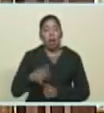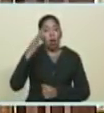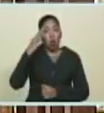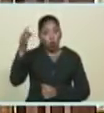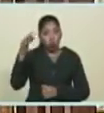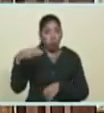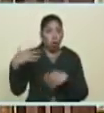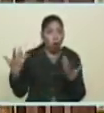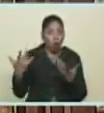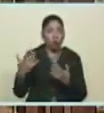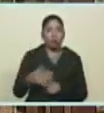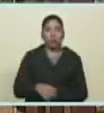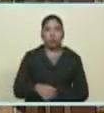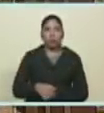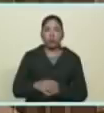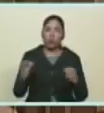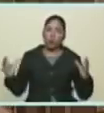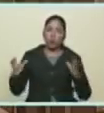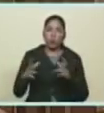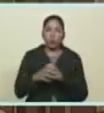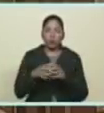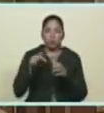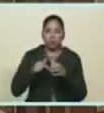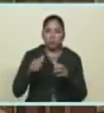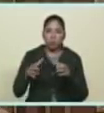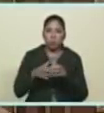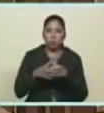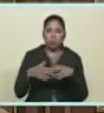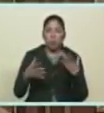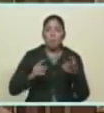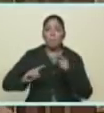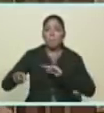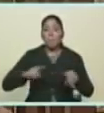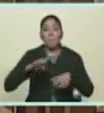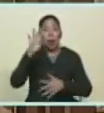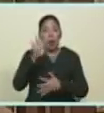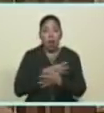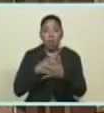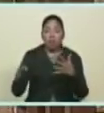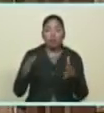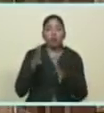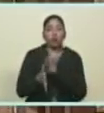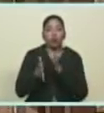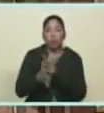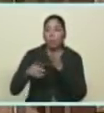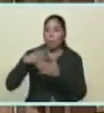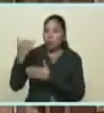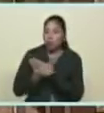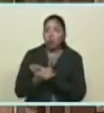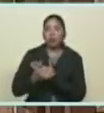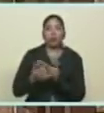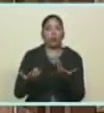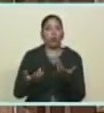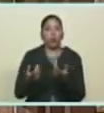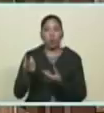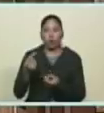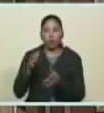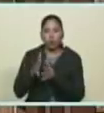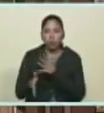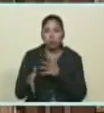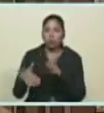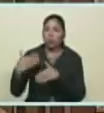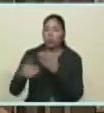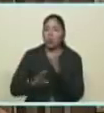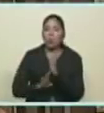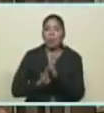de Gobierno es el órgano encargado de la planificación y coordinación de políticas y acciones para el desarrollo del proceso